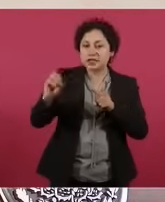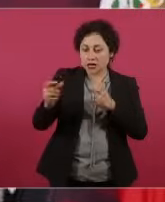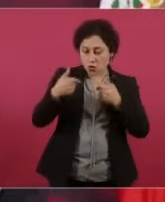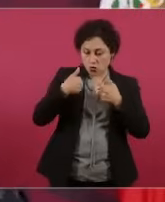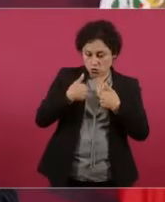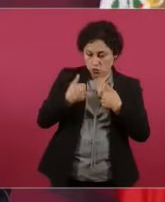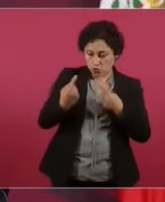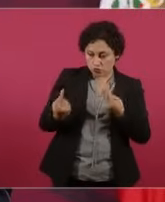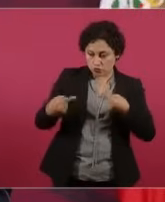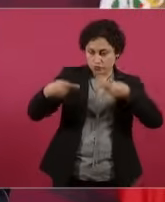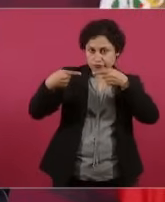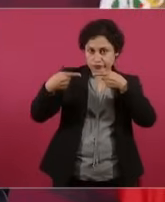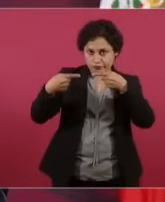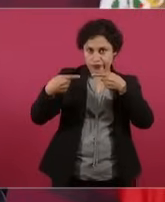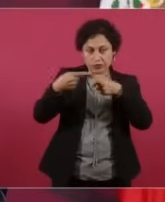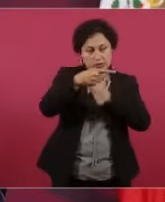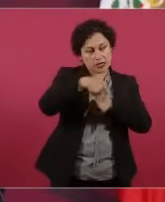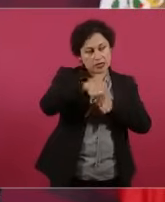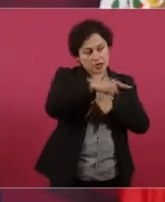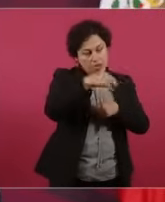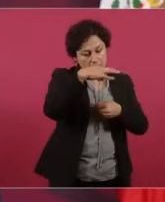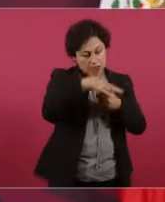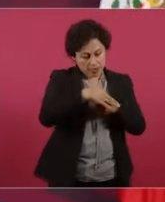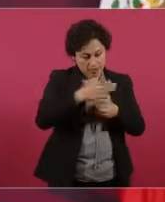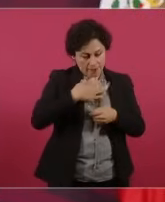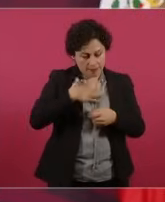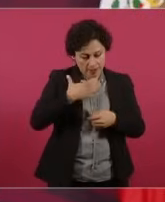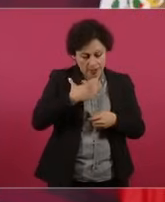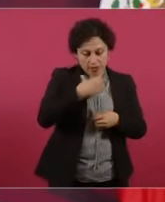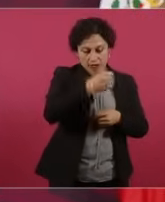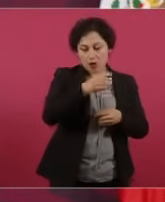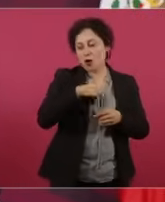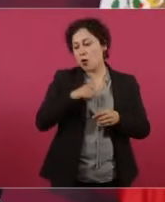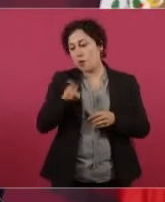Marcelo y el que les habla.